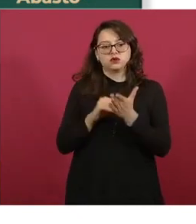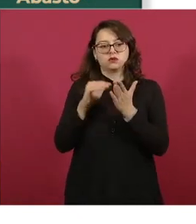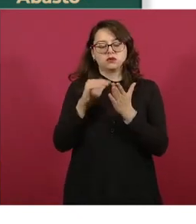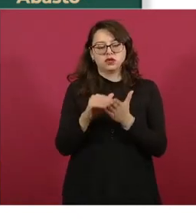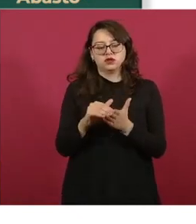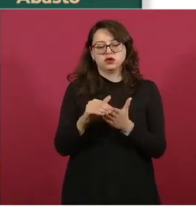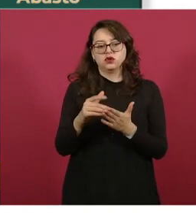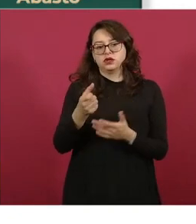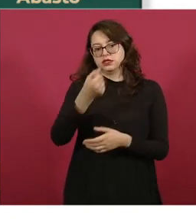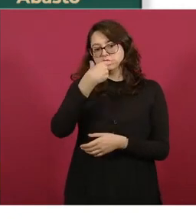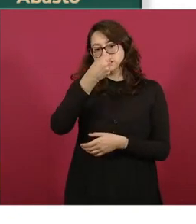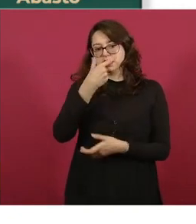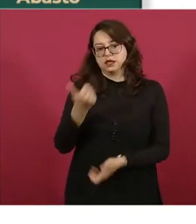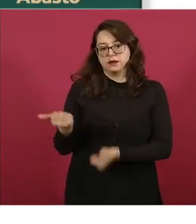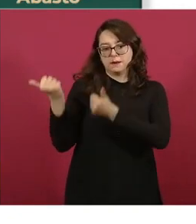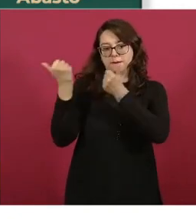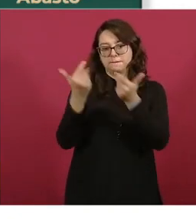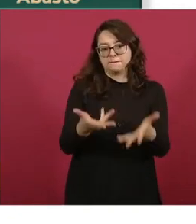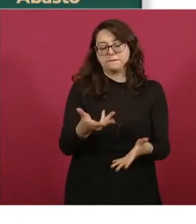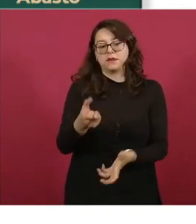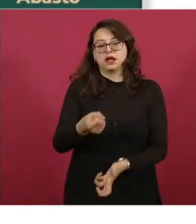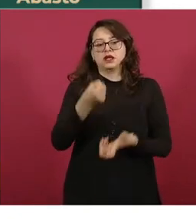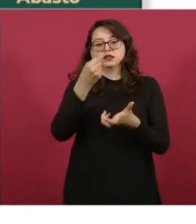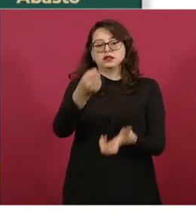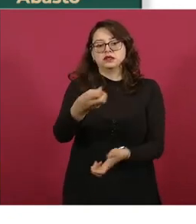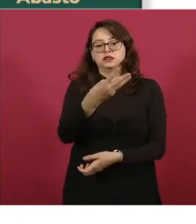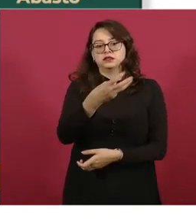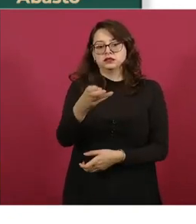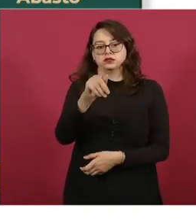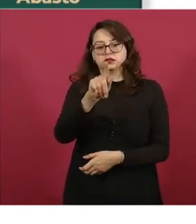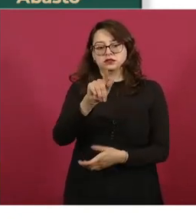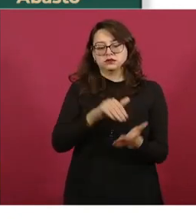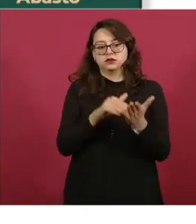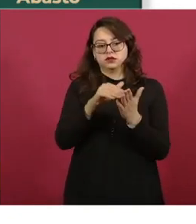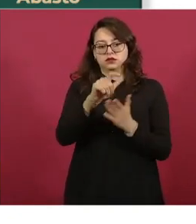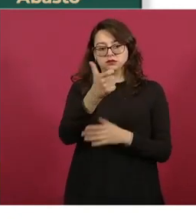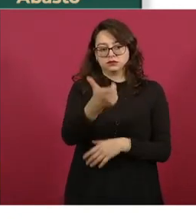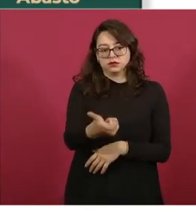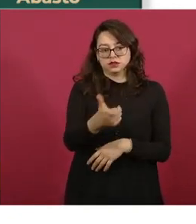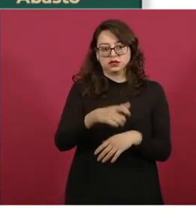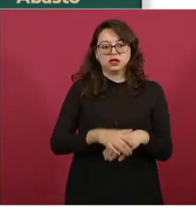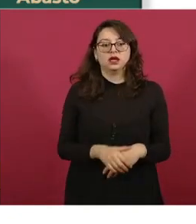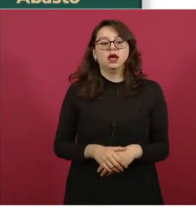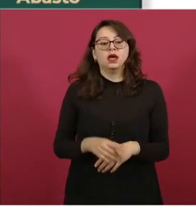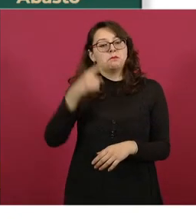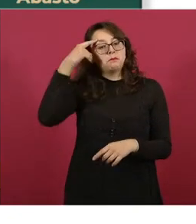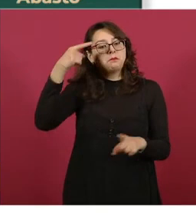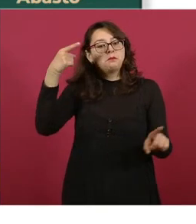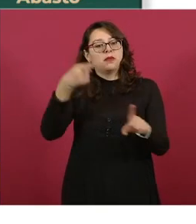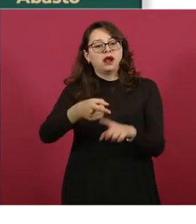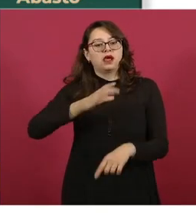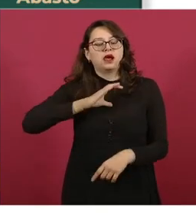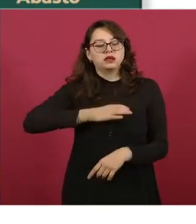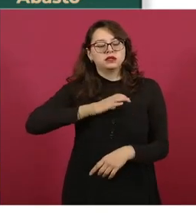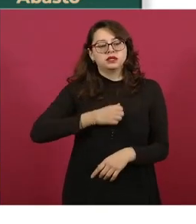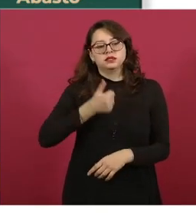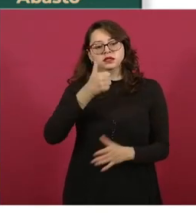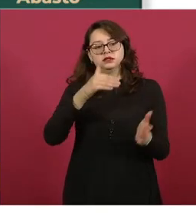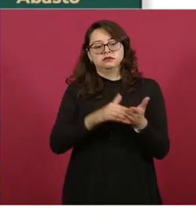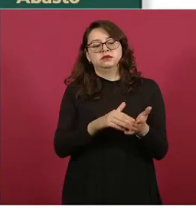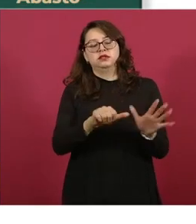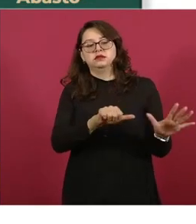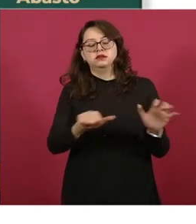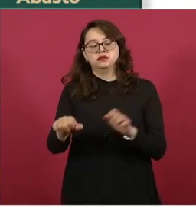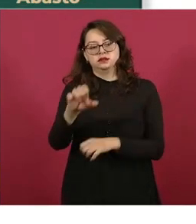370 millones de pesos para el estado de Colima. También se han brindado 6.660 sesiones de quimioterapias y el